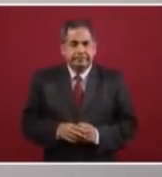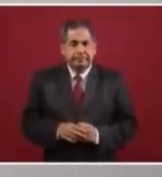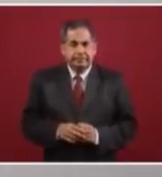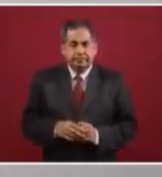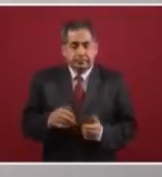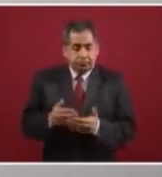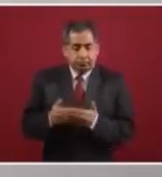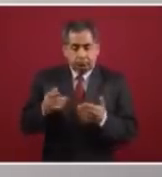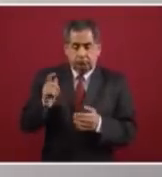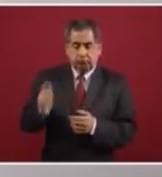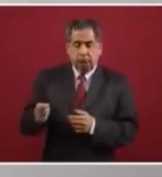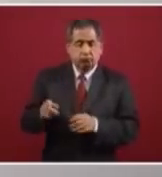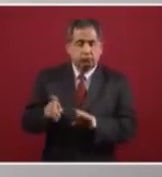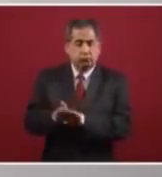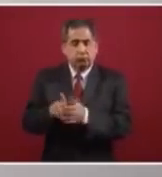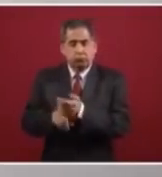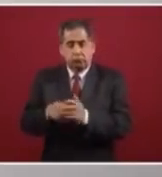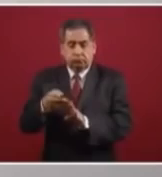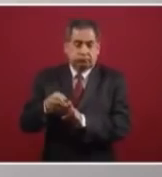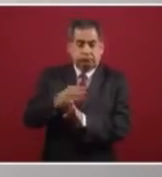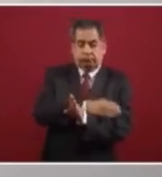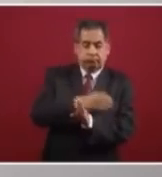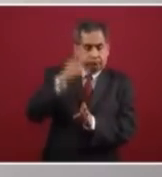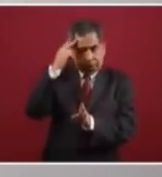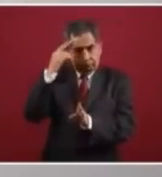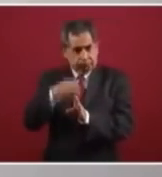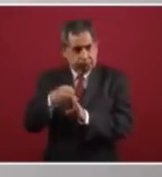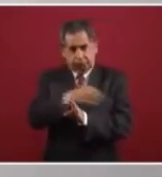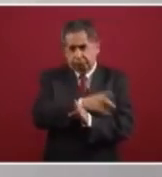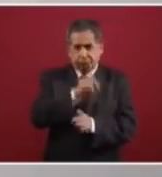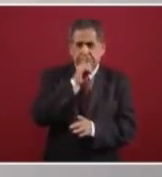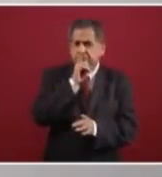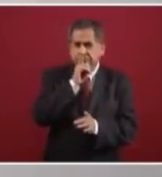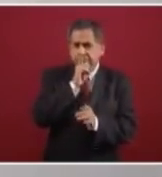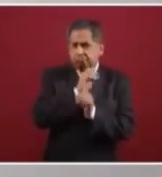Hasta antes del Porfiriato.